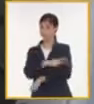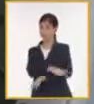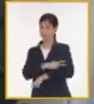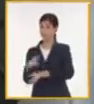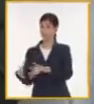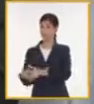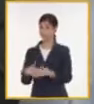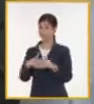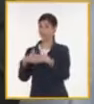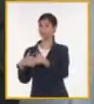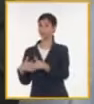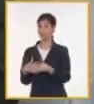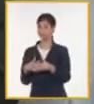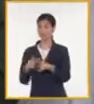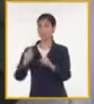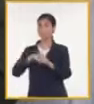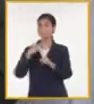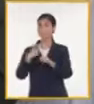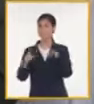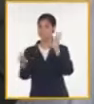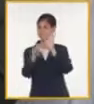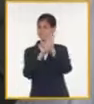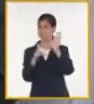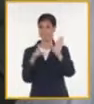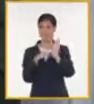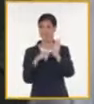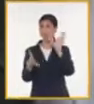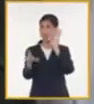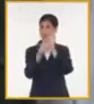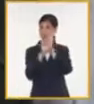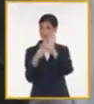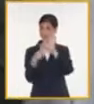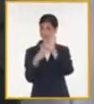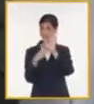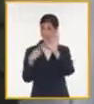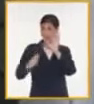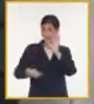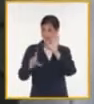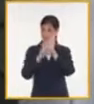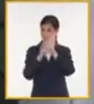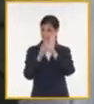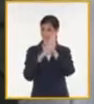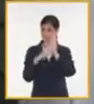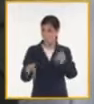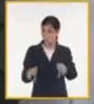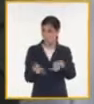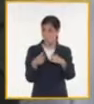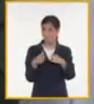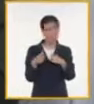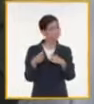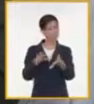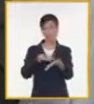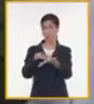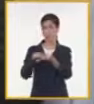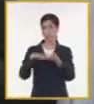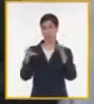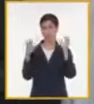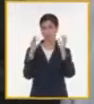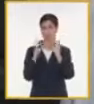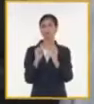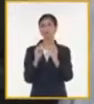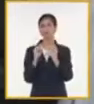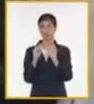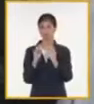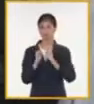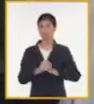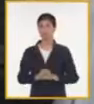ley se le ha informado directamente así como por canales diplomáticos entre abril y Julio del